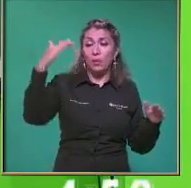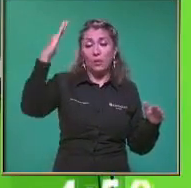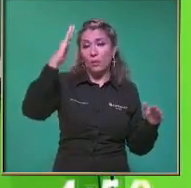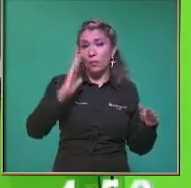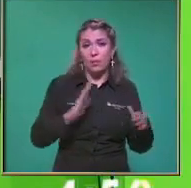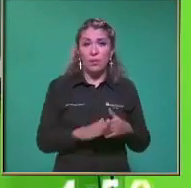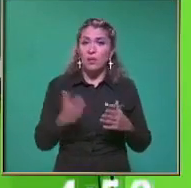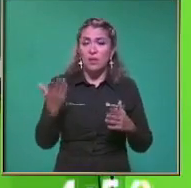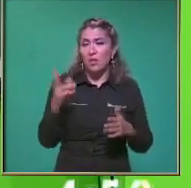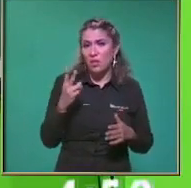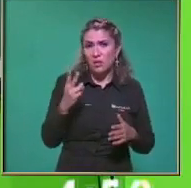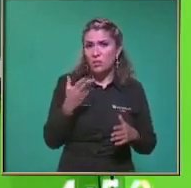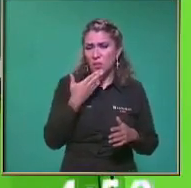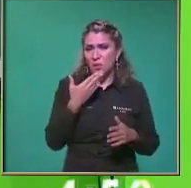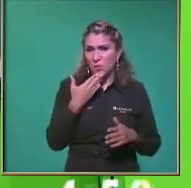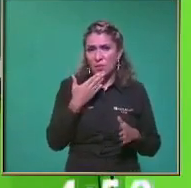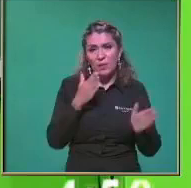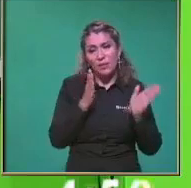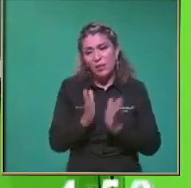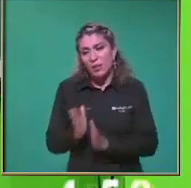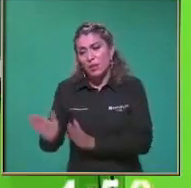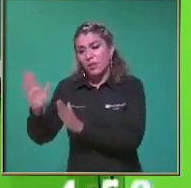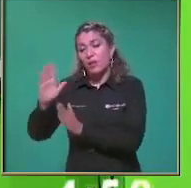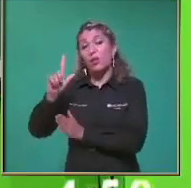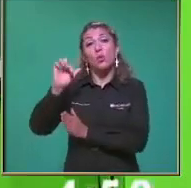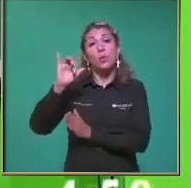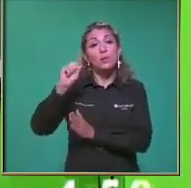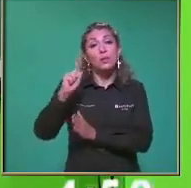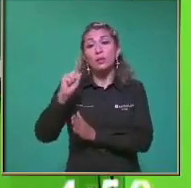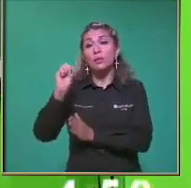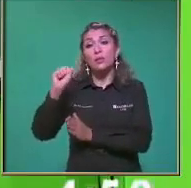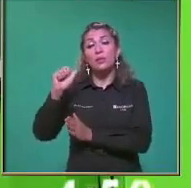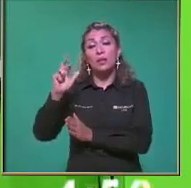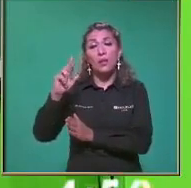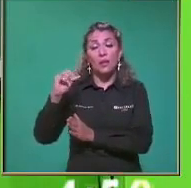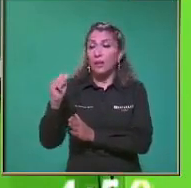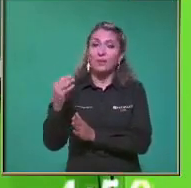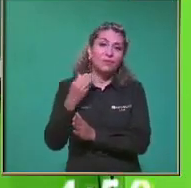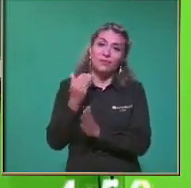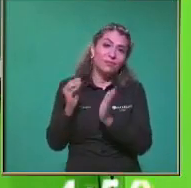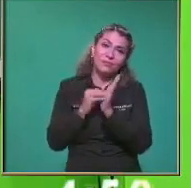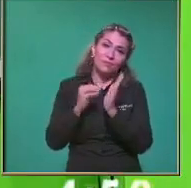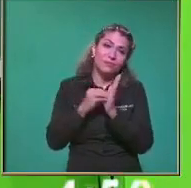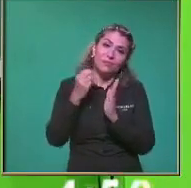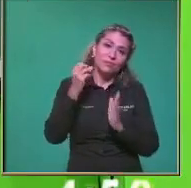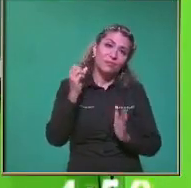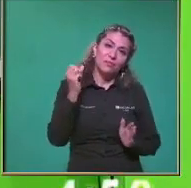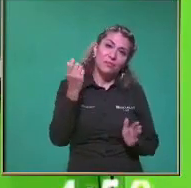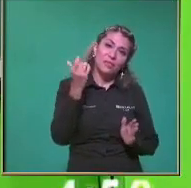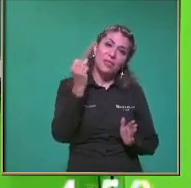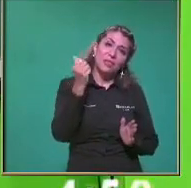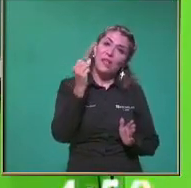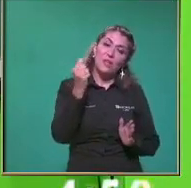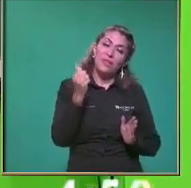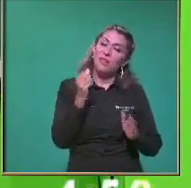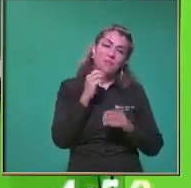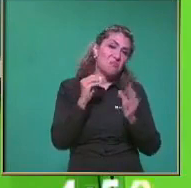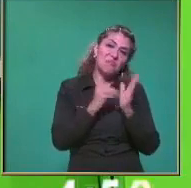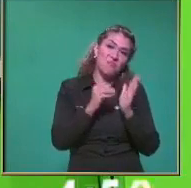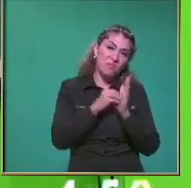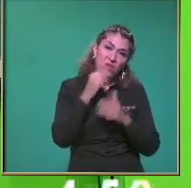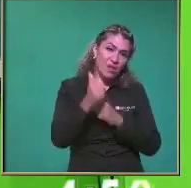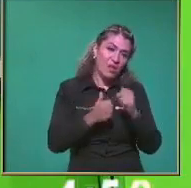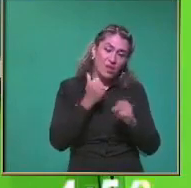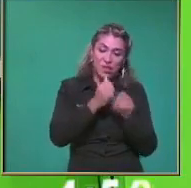de las formas, se nos quedaría fuera Luis y Sara. ¿Por qué? Porque no han cumplido los 60. Ellos se